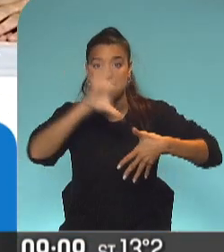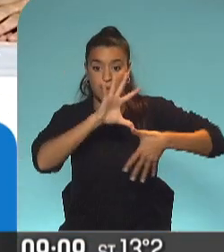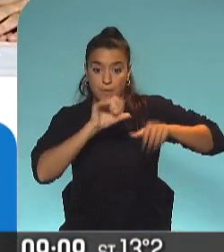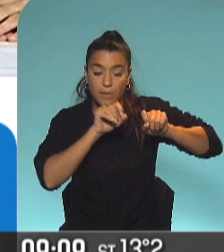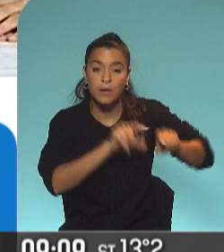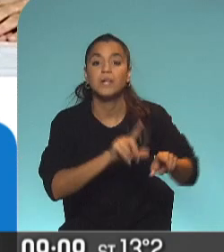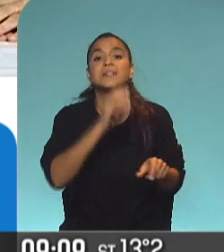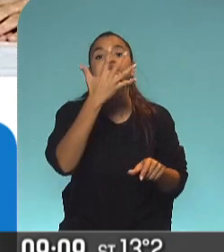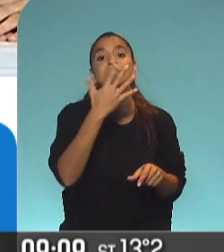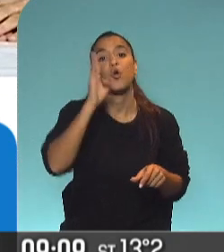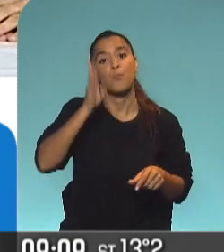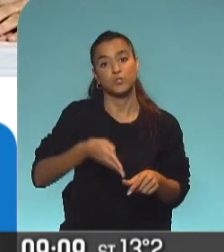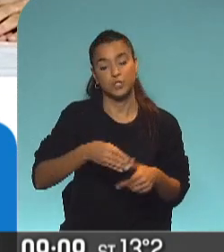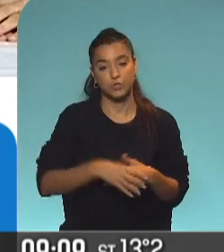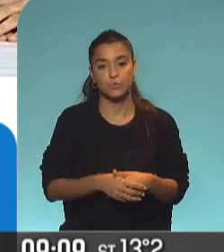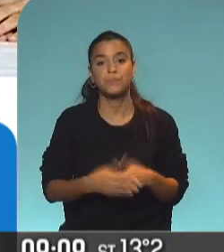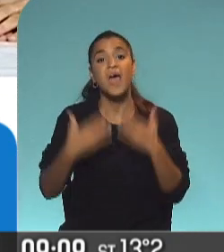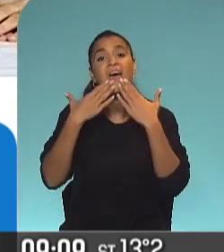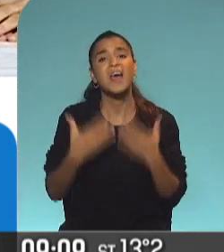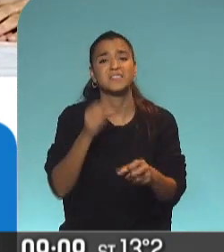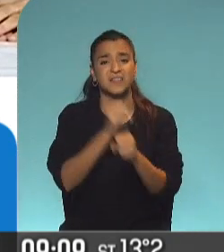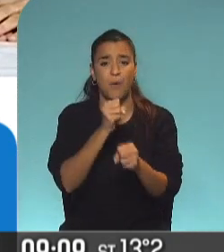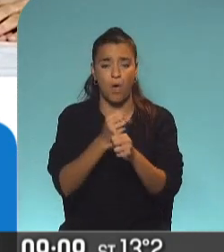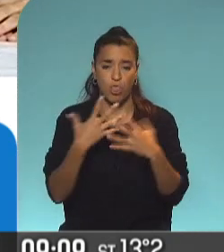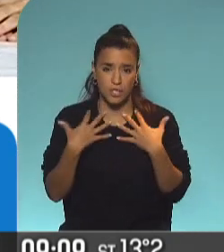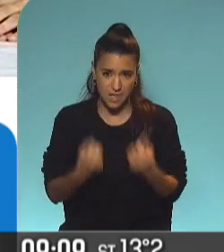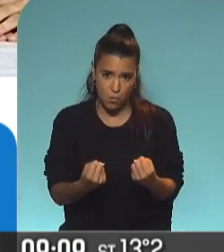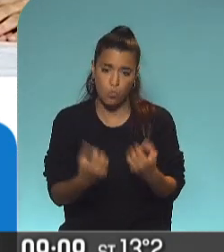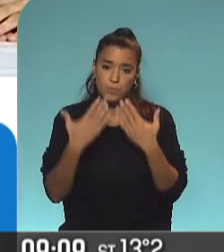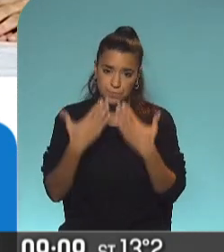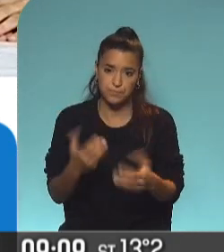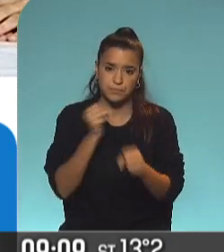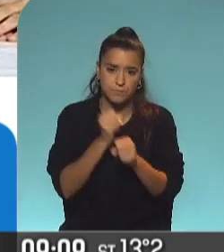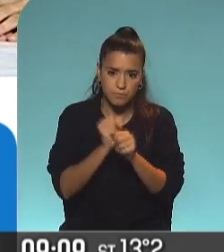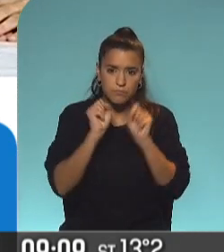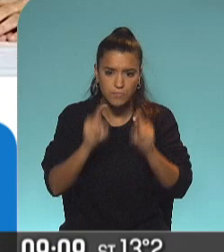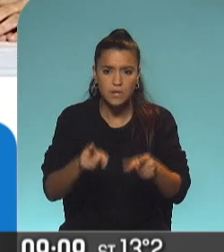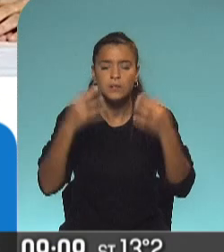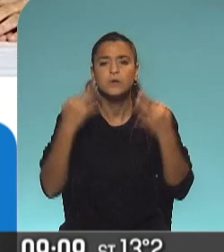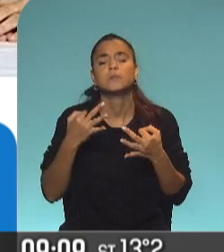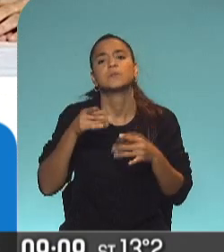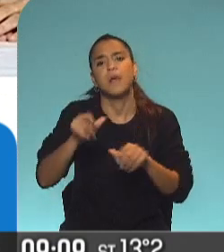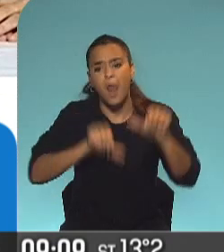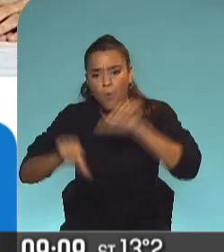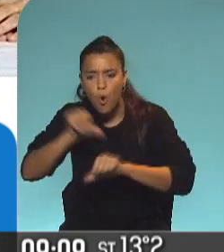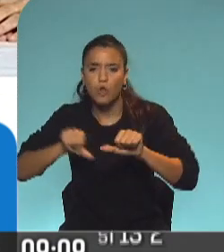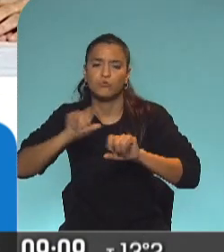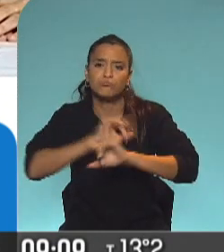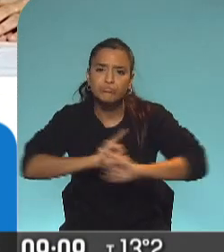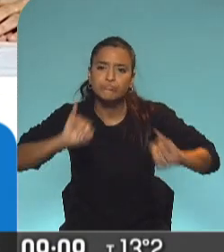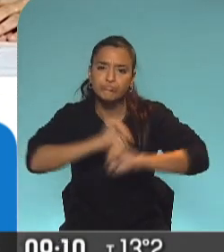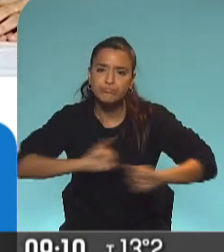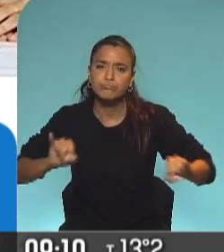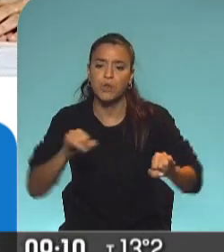continente es del 5%. Agradecemos a los trabajadores de salud que con su trabajo asistencial de laboratorio y de notificación nos